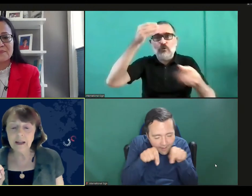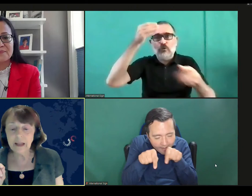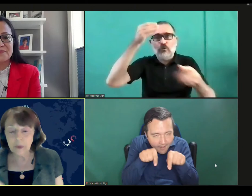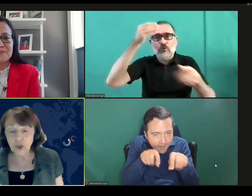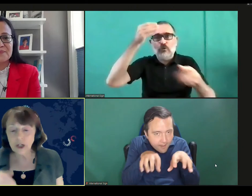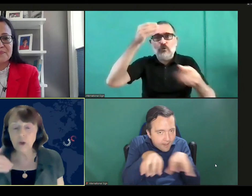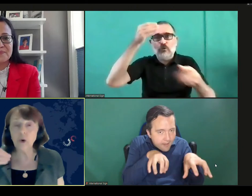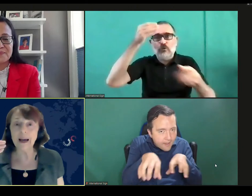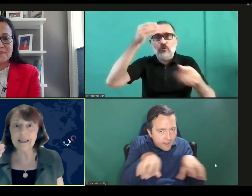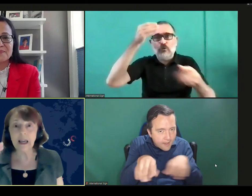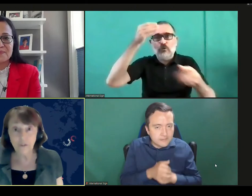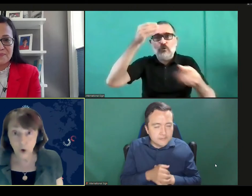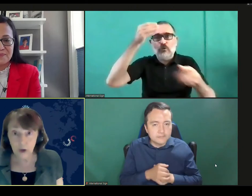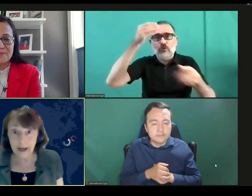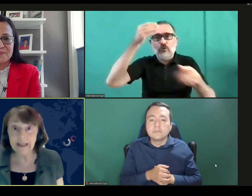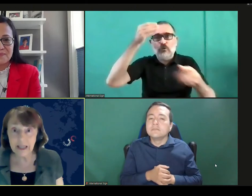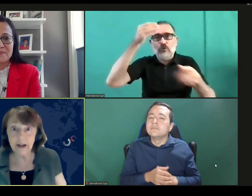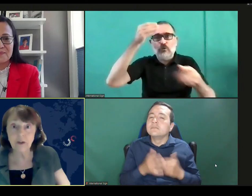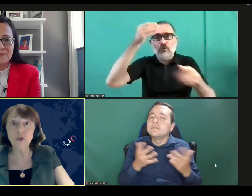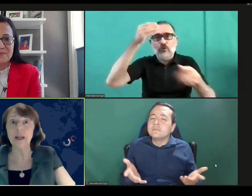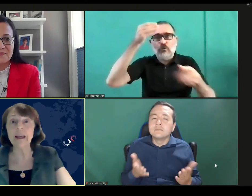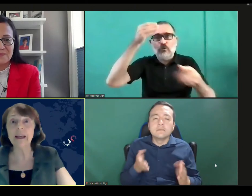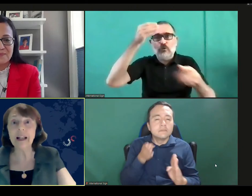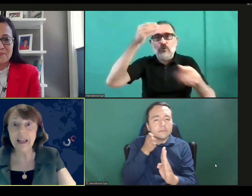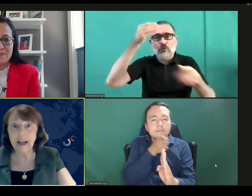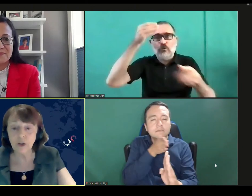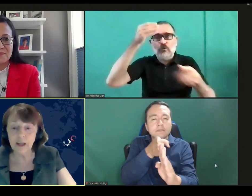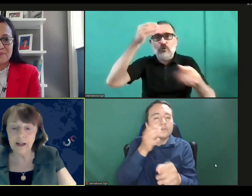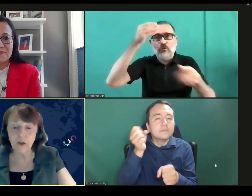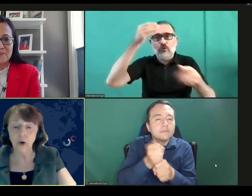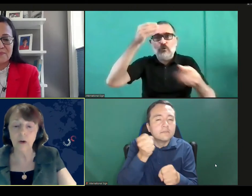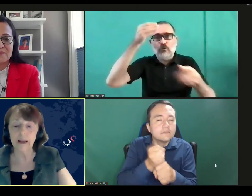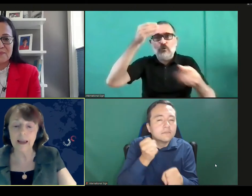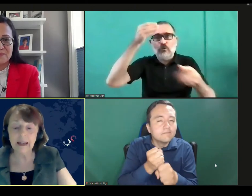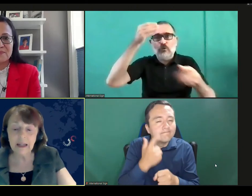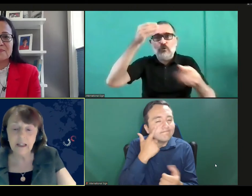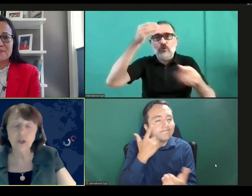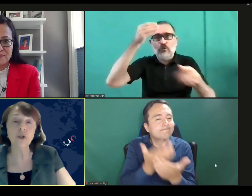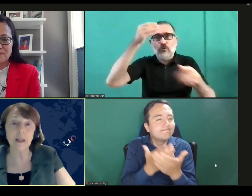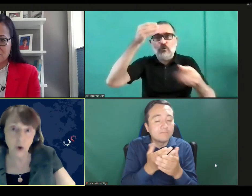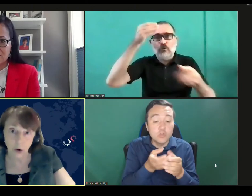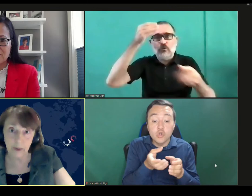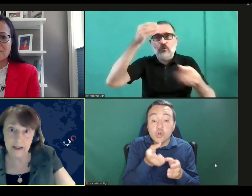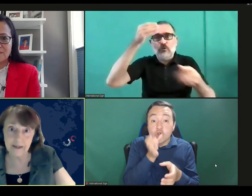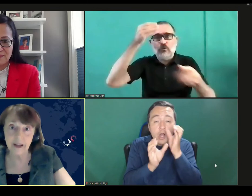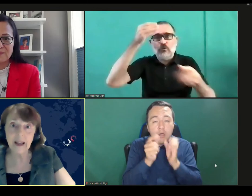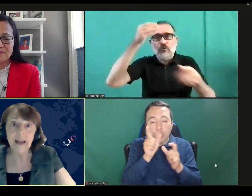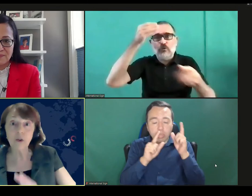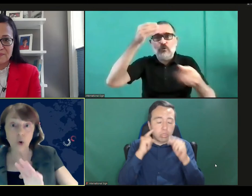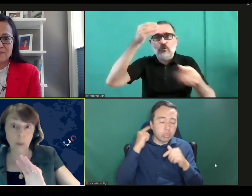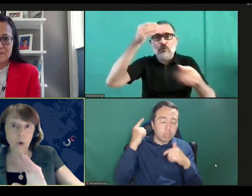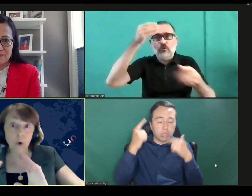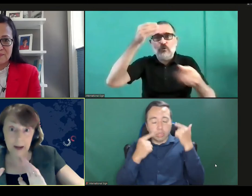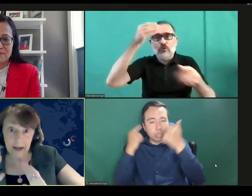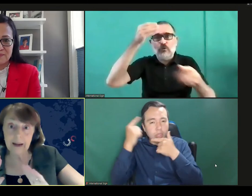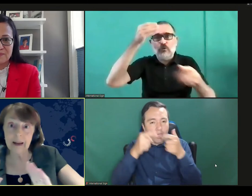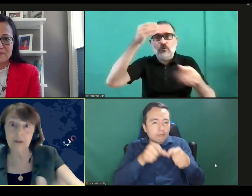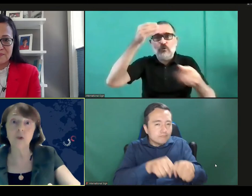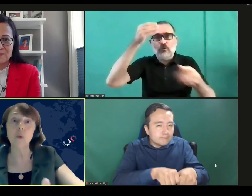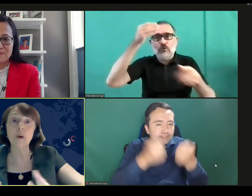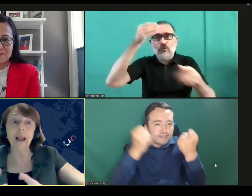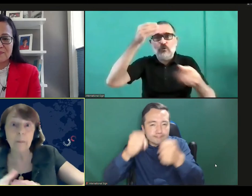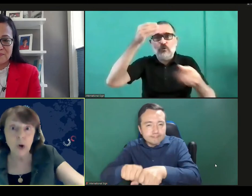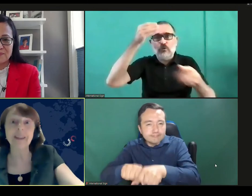estamos yendo hacia focalizarnos en el daño del alcohol en niños y jóvenes como él